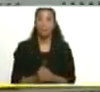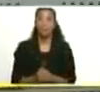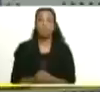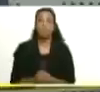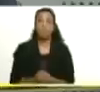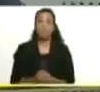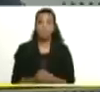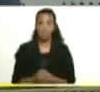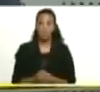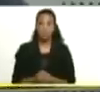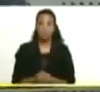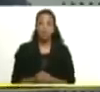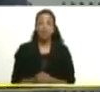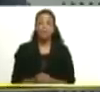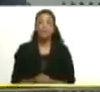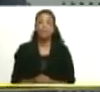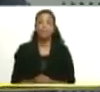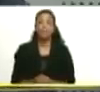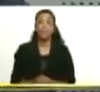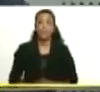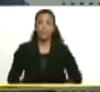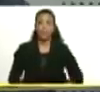y luego la incorporación de China.